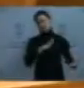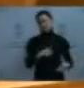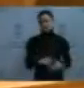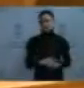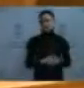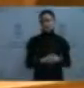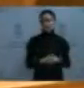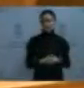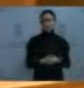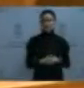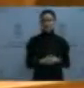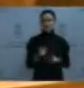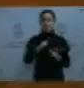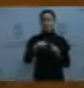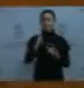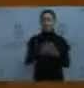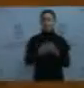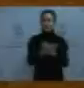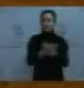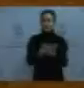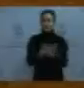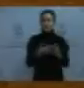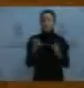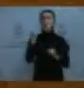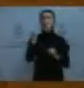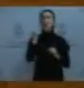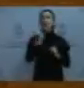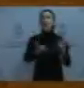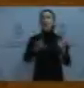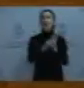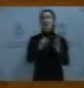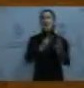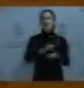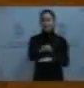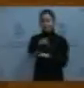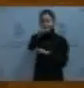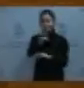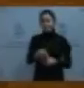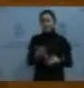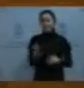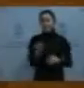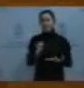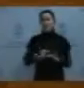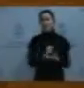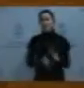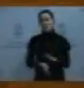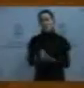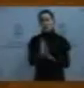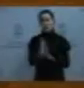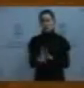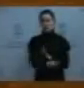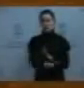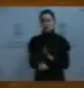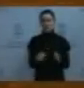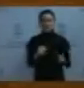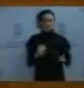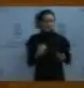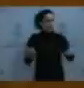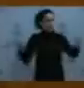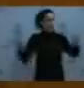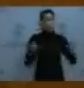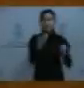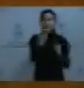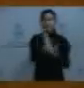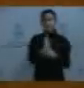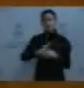tenemos, luego, hablaré de ello el poder legal para obligar a abstrurrogarlos. No. Por lo tanto, el ejemplo está muy mal